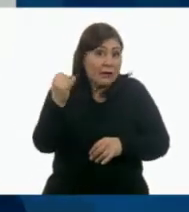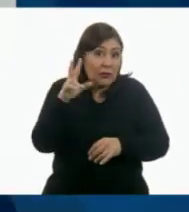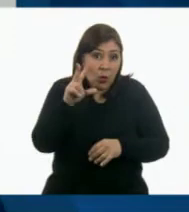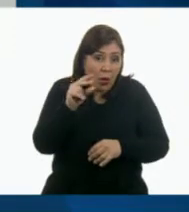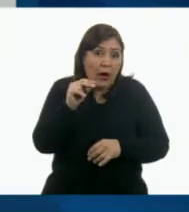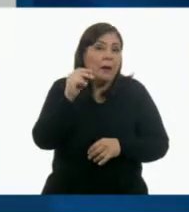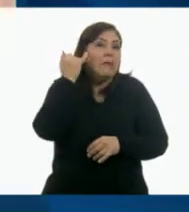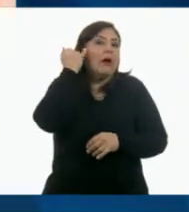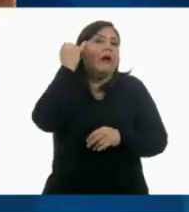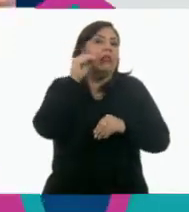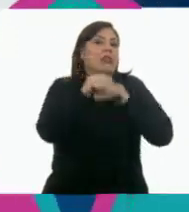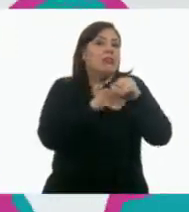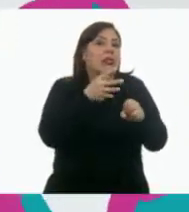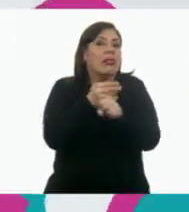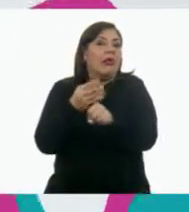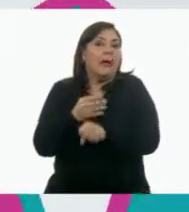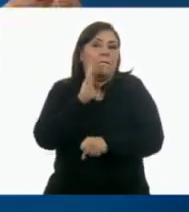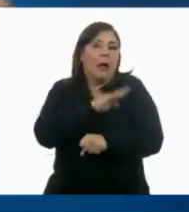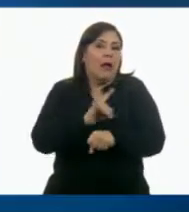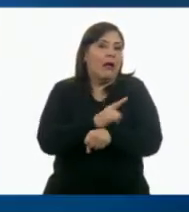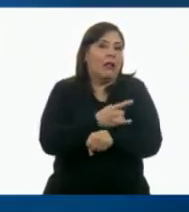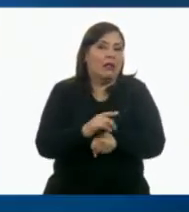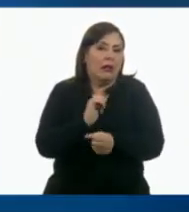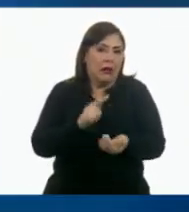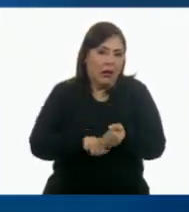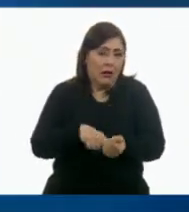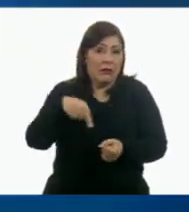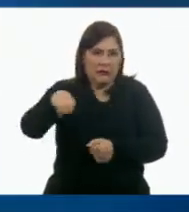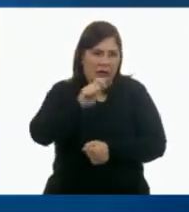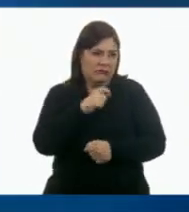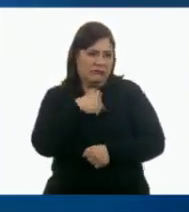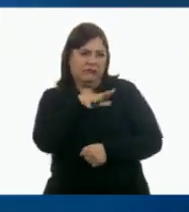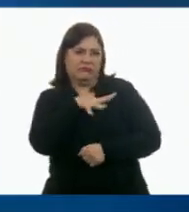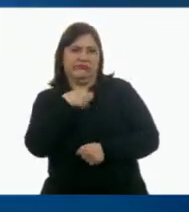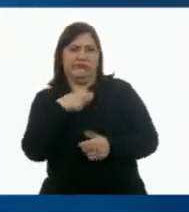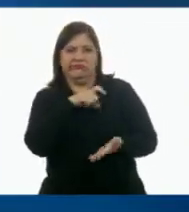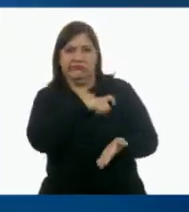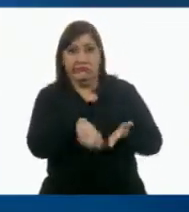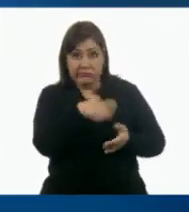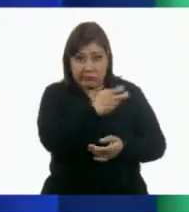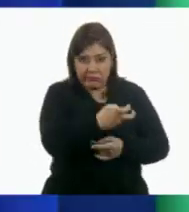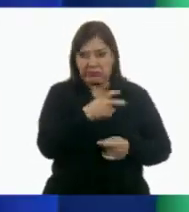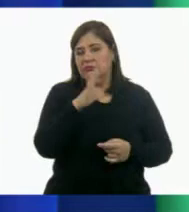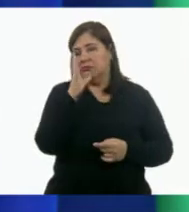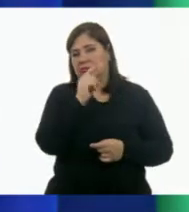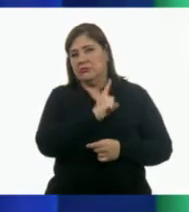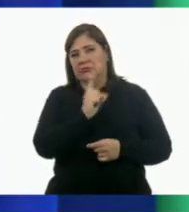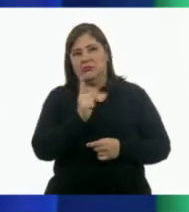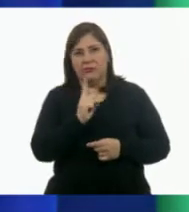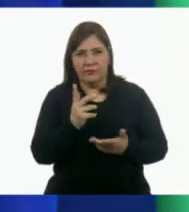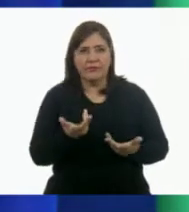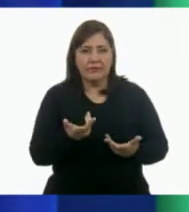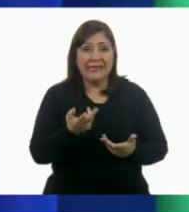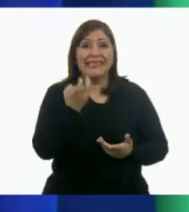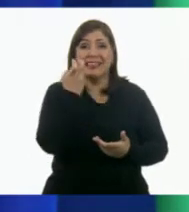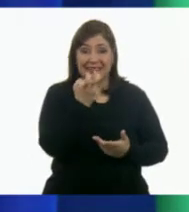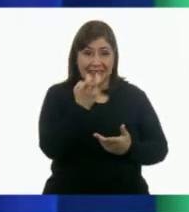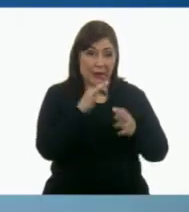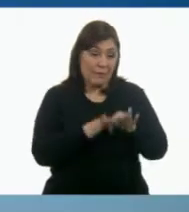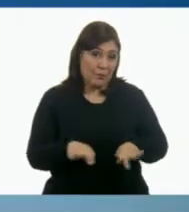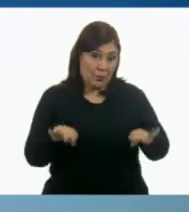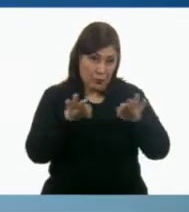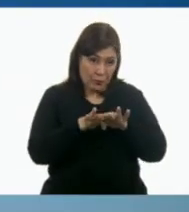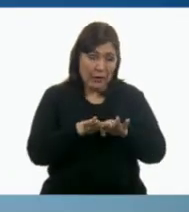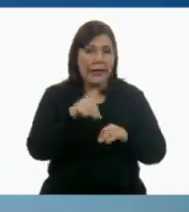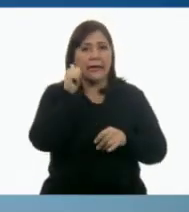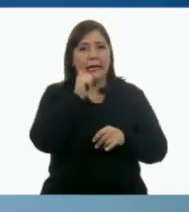que construiría. Lo peor de todo, yo creo que nadie le compraría muebles, ¿verdad? Sí, no. A fin de cuentas, es muy importante que